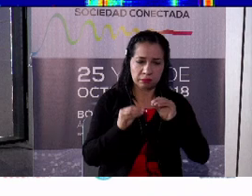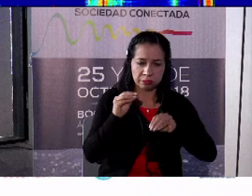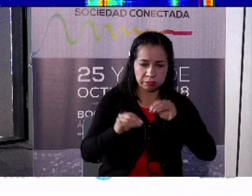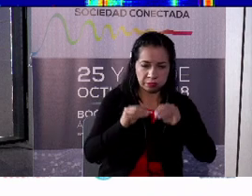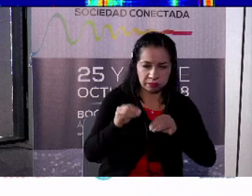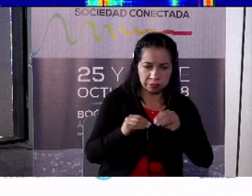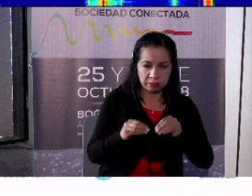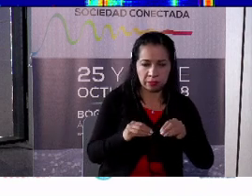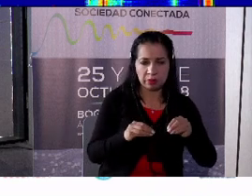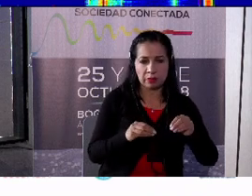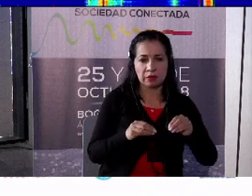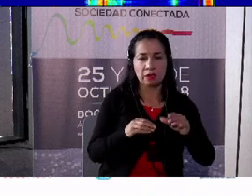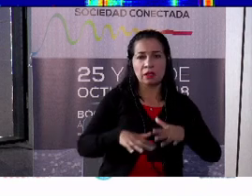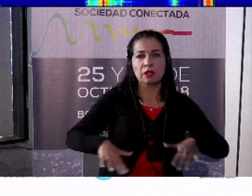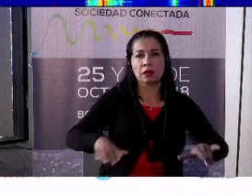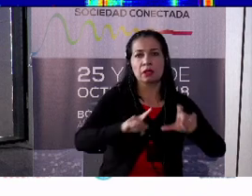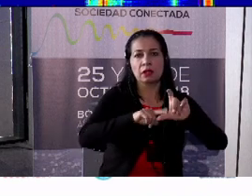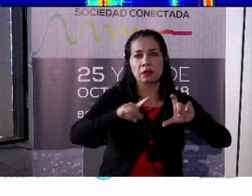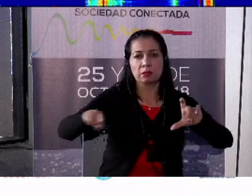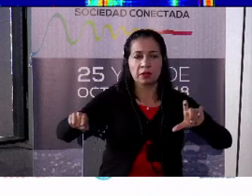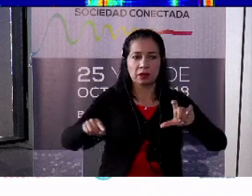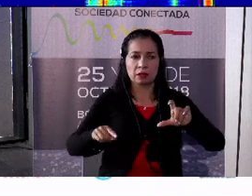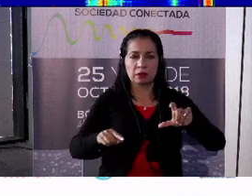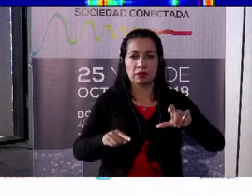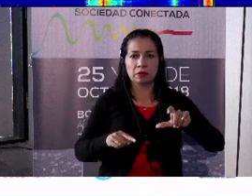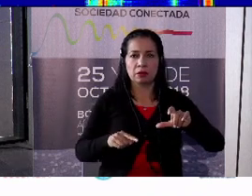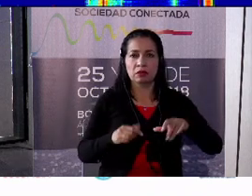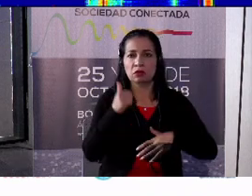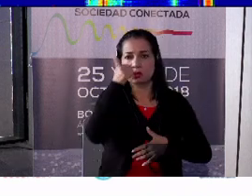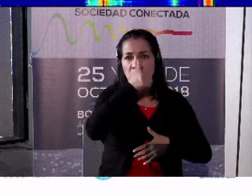suráfrica encontramos